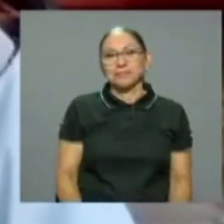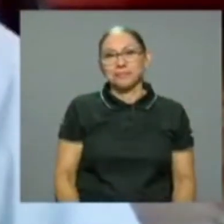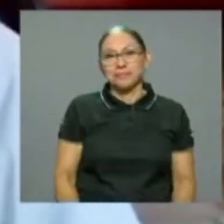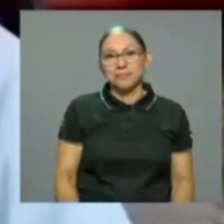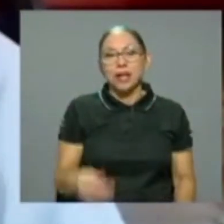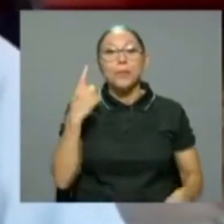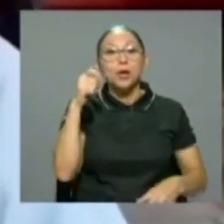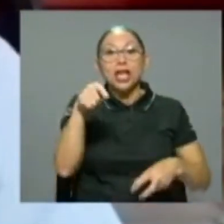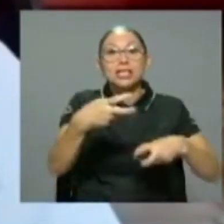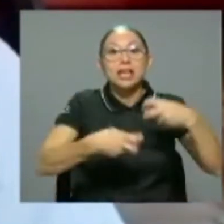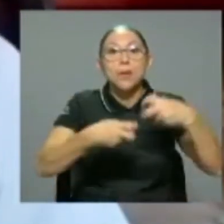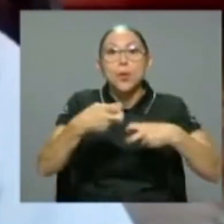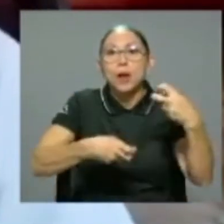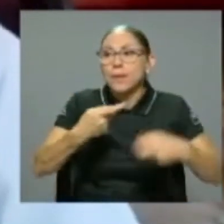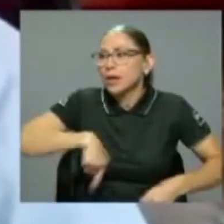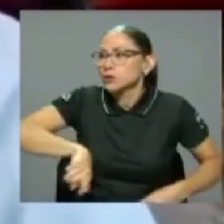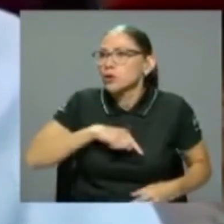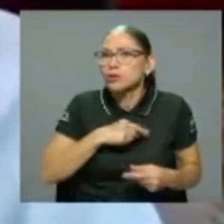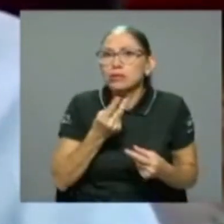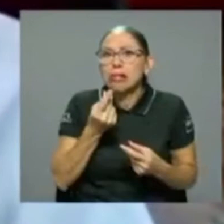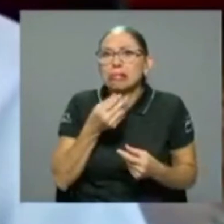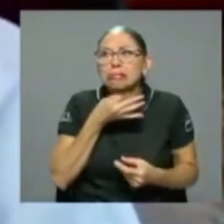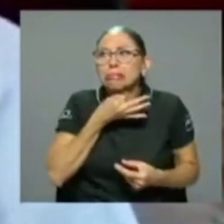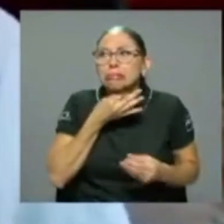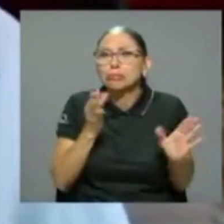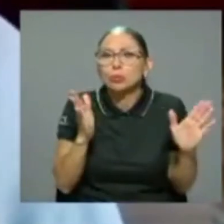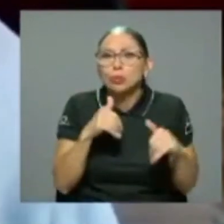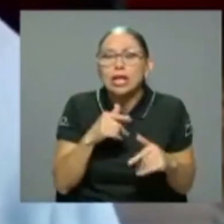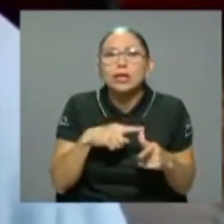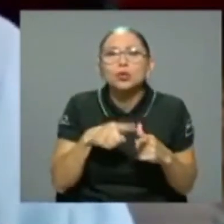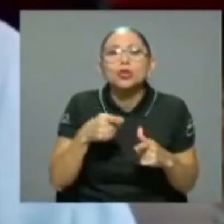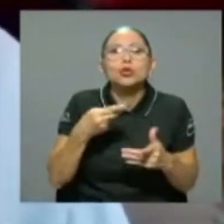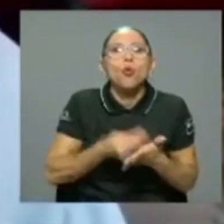ese, cómo comprábamos los libros. Entonces,